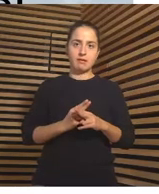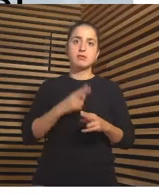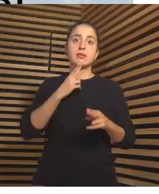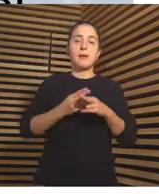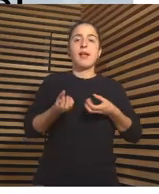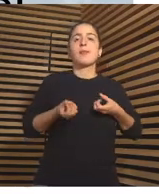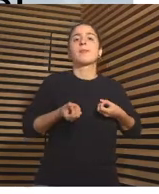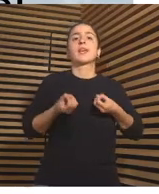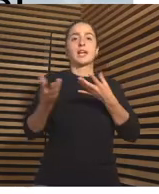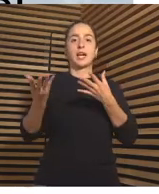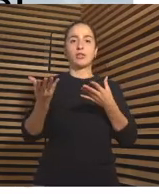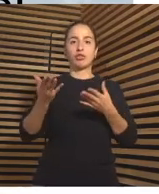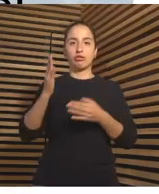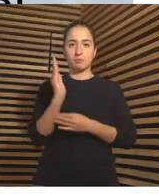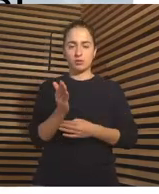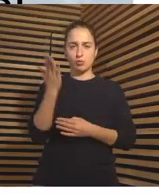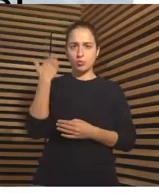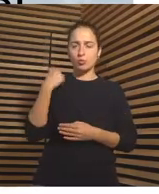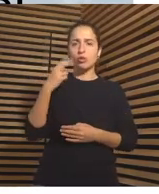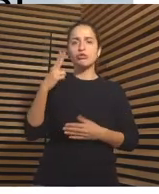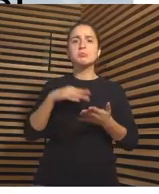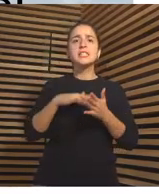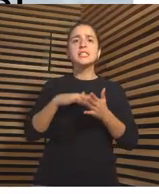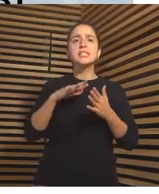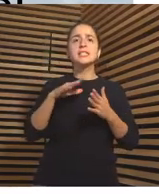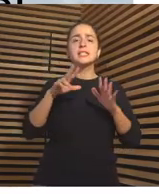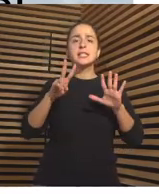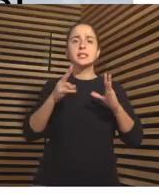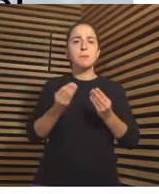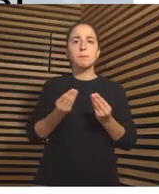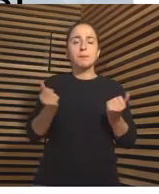en 2007. Se antepuso